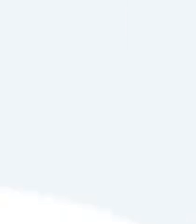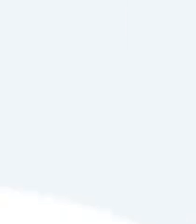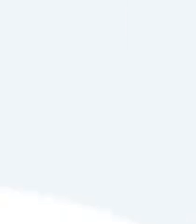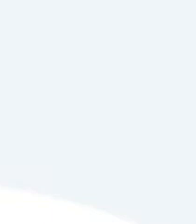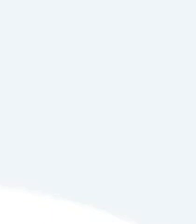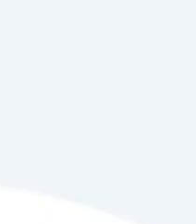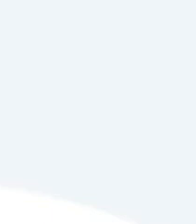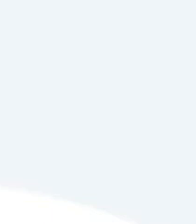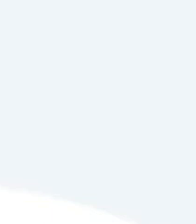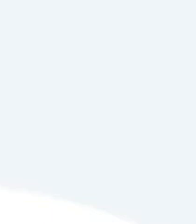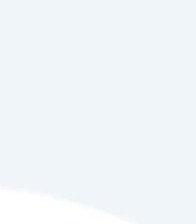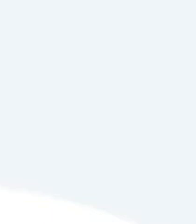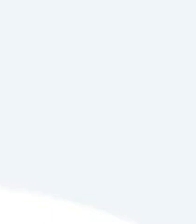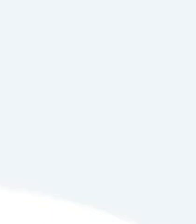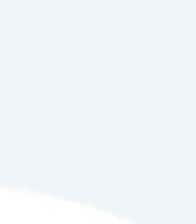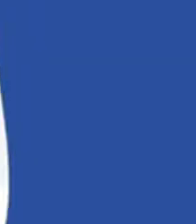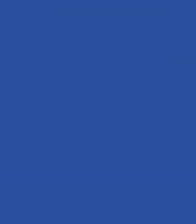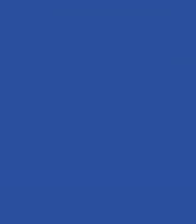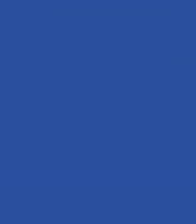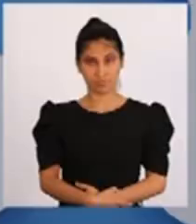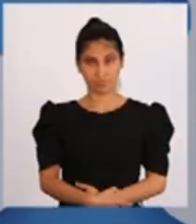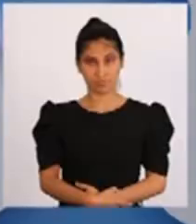Primer y segundo grado de secundaria.